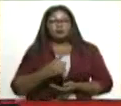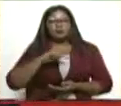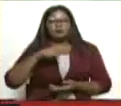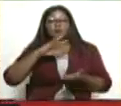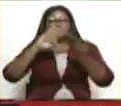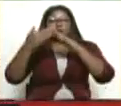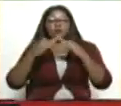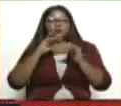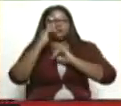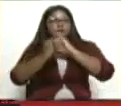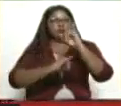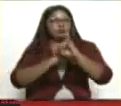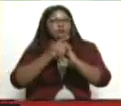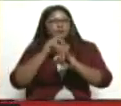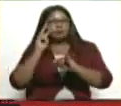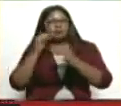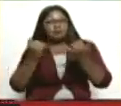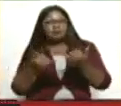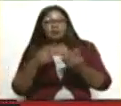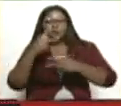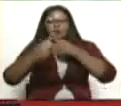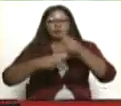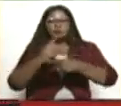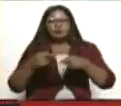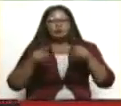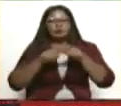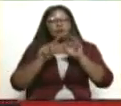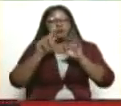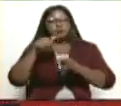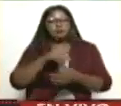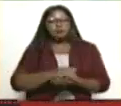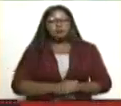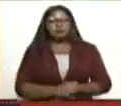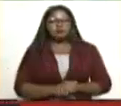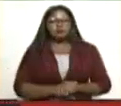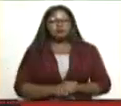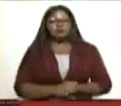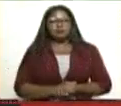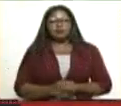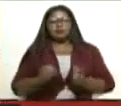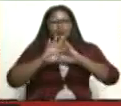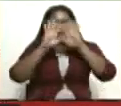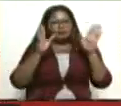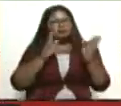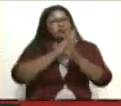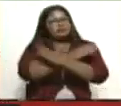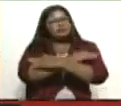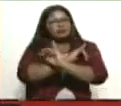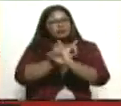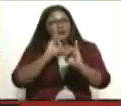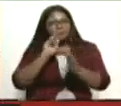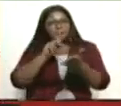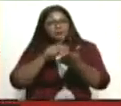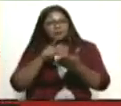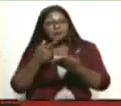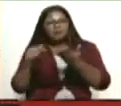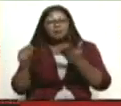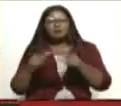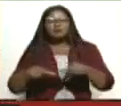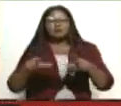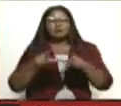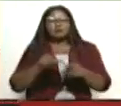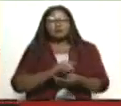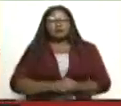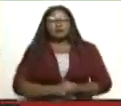acompaña este proceso. Y también, pues, por supuesto, felicitar a los que ya están participando en las distintas regiones